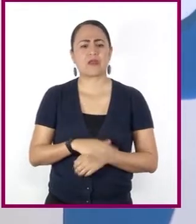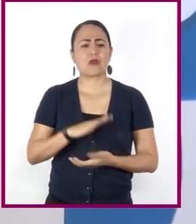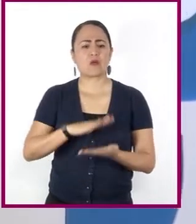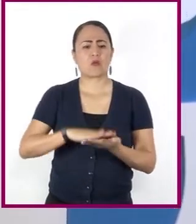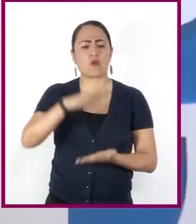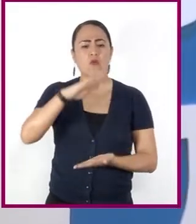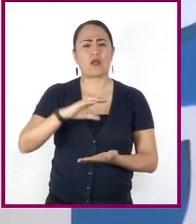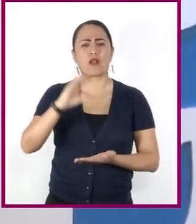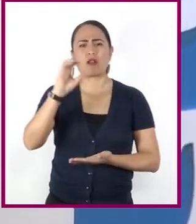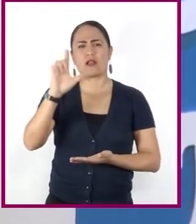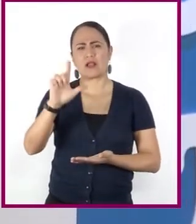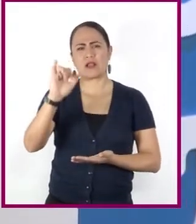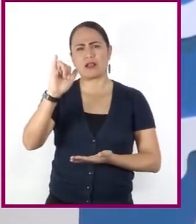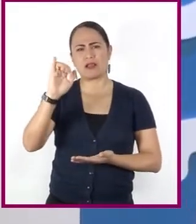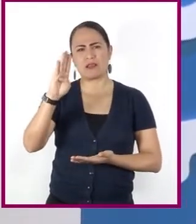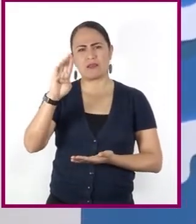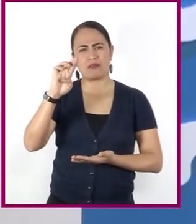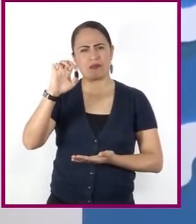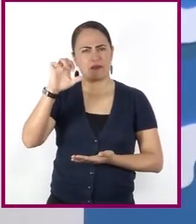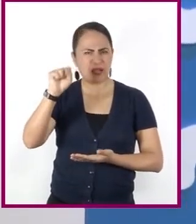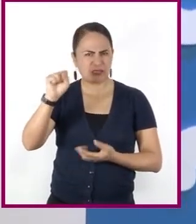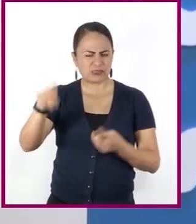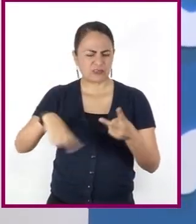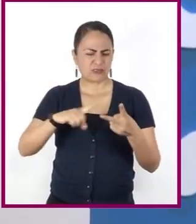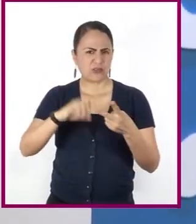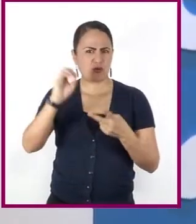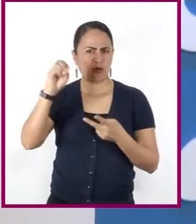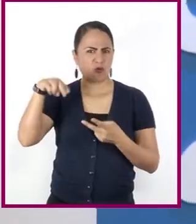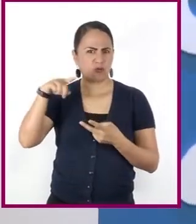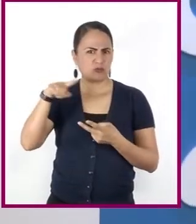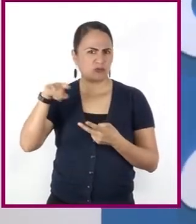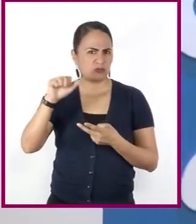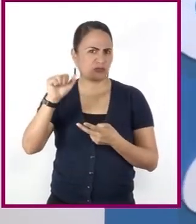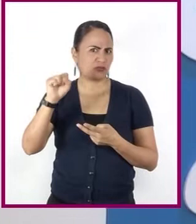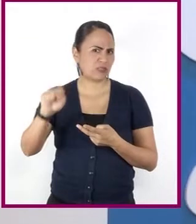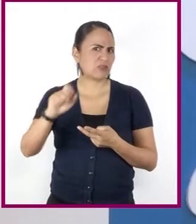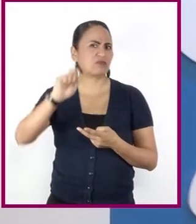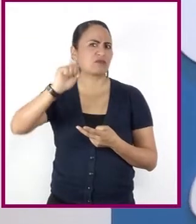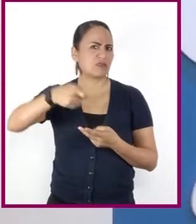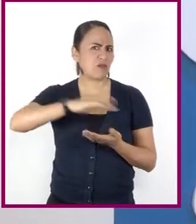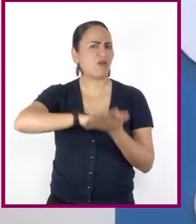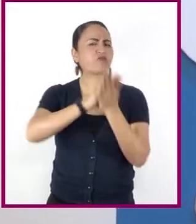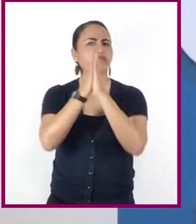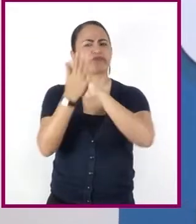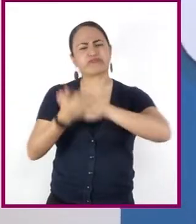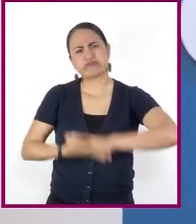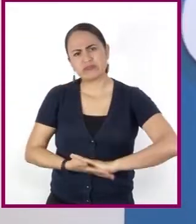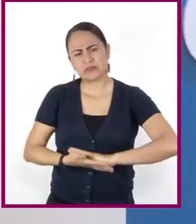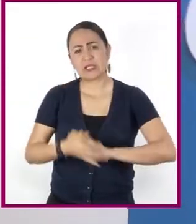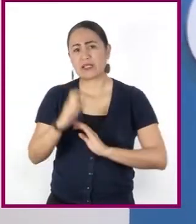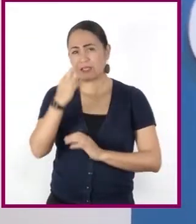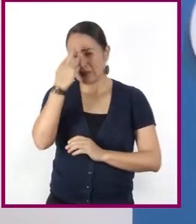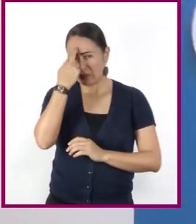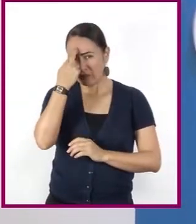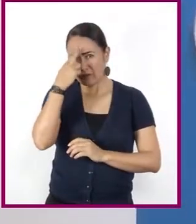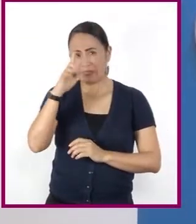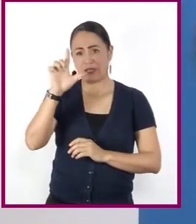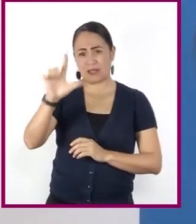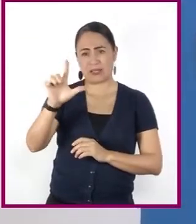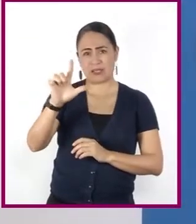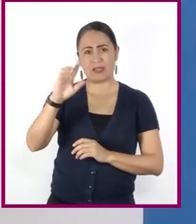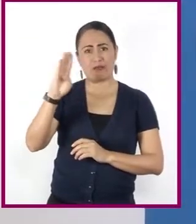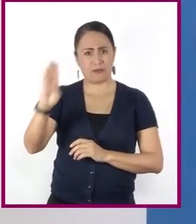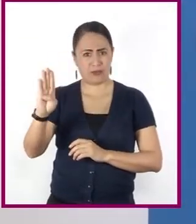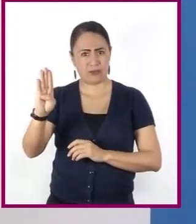que corresponden las libras y las onzas, las cuales no olviden que se abrevian libras como